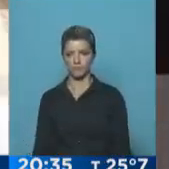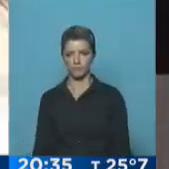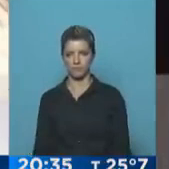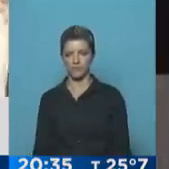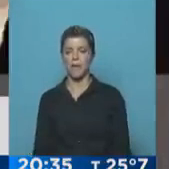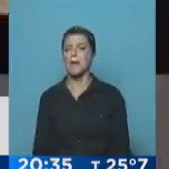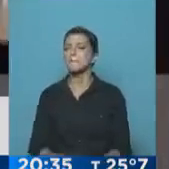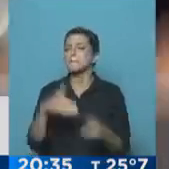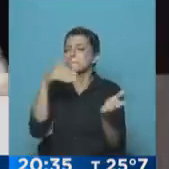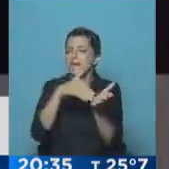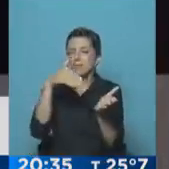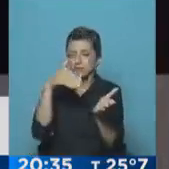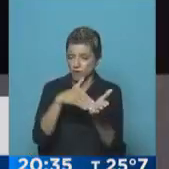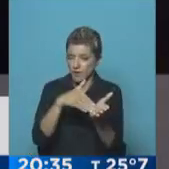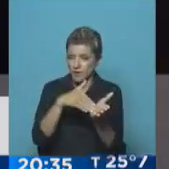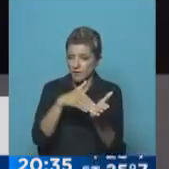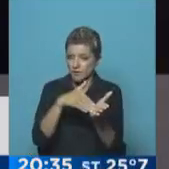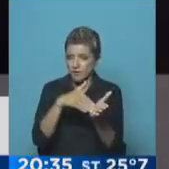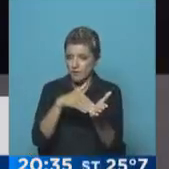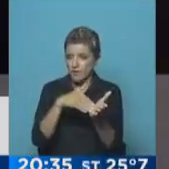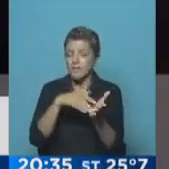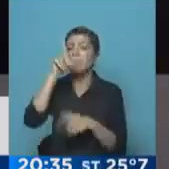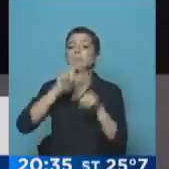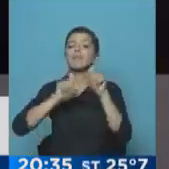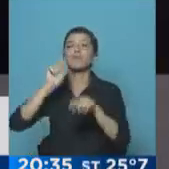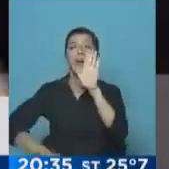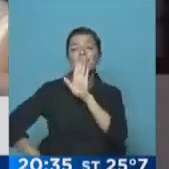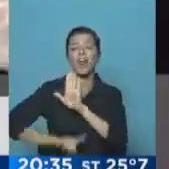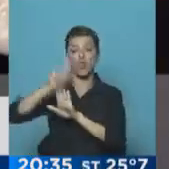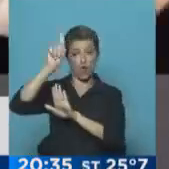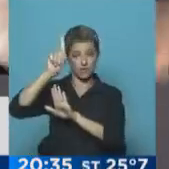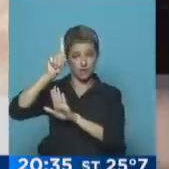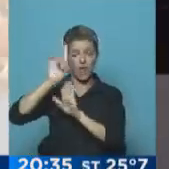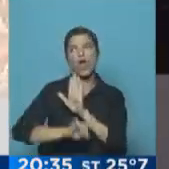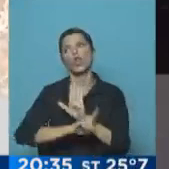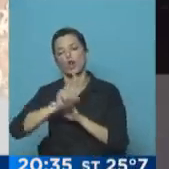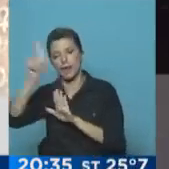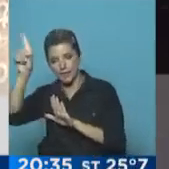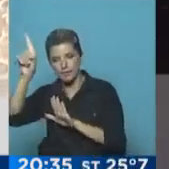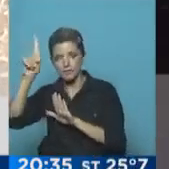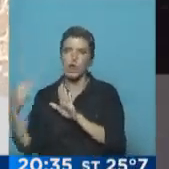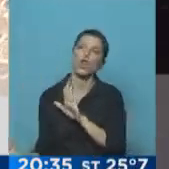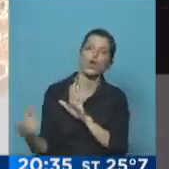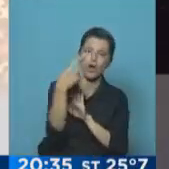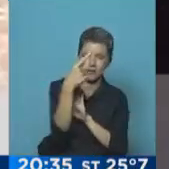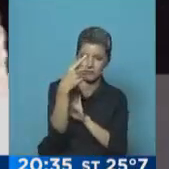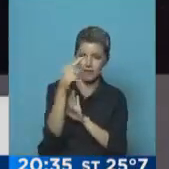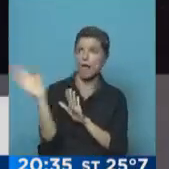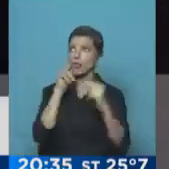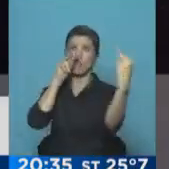de millones de norteños, del noreste, del noroeste,